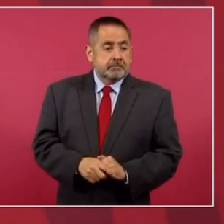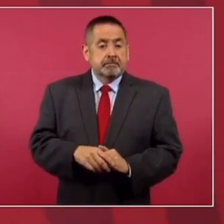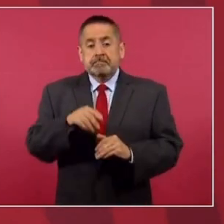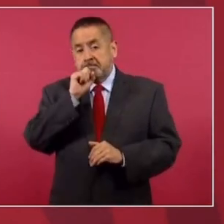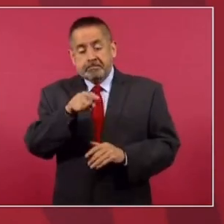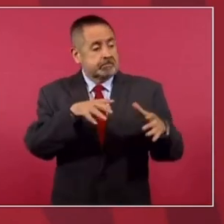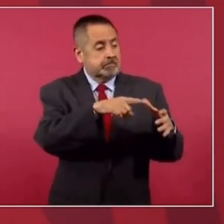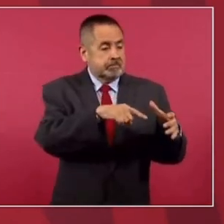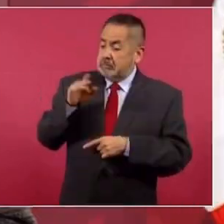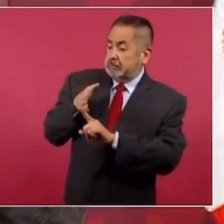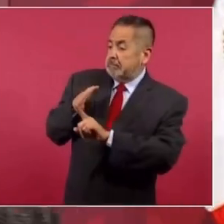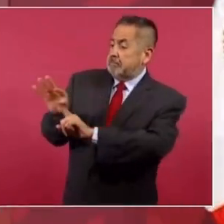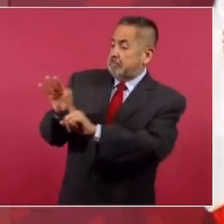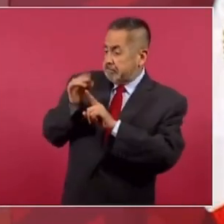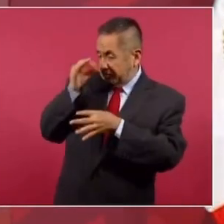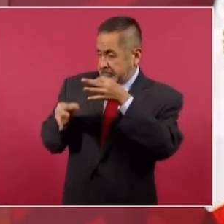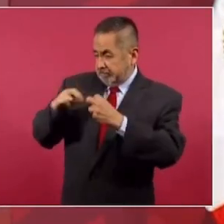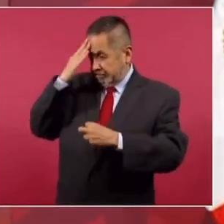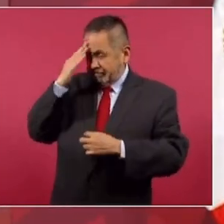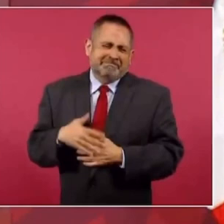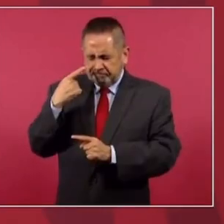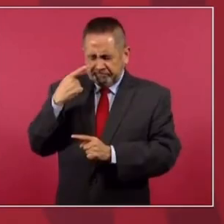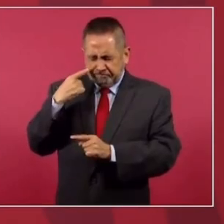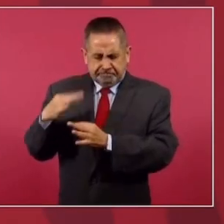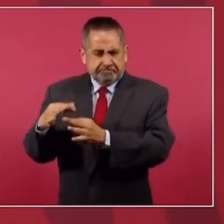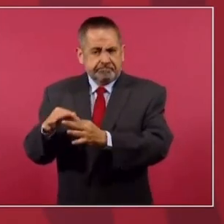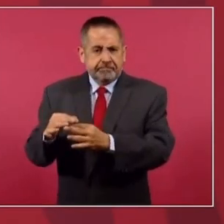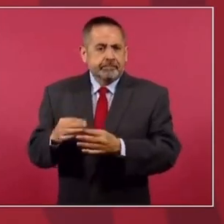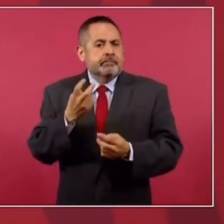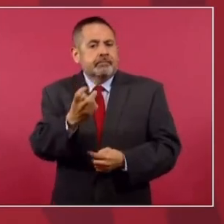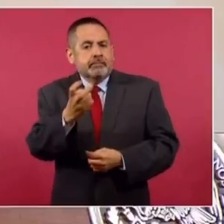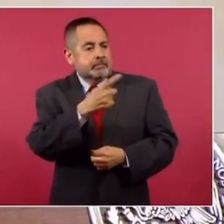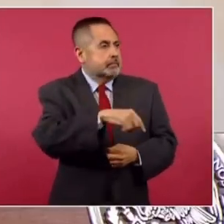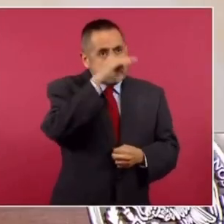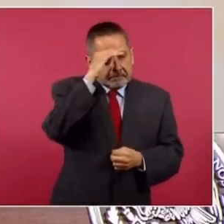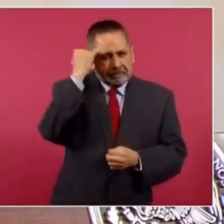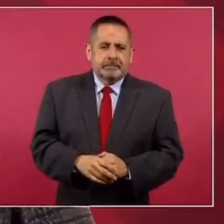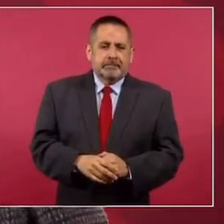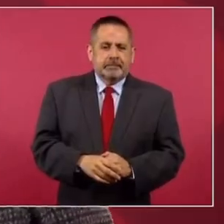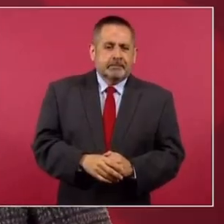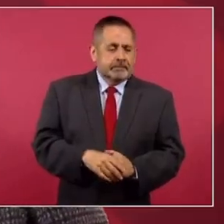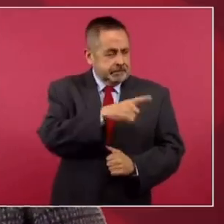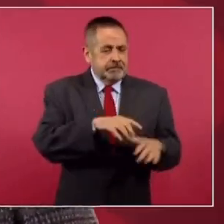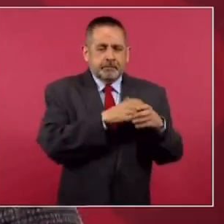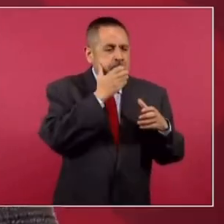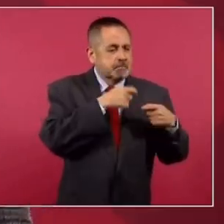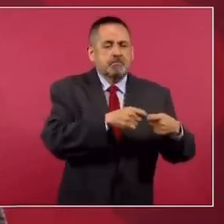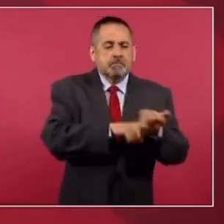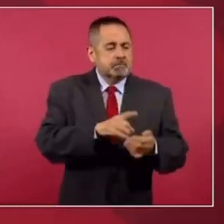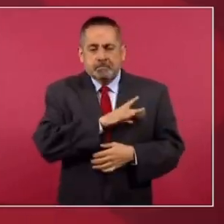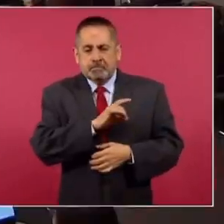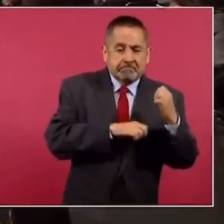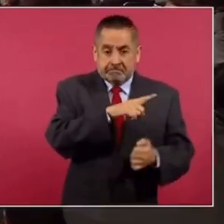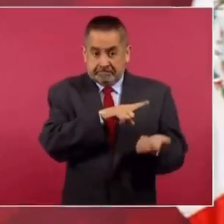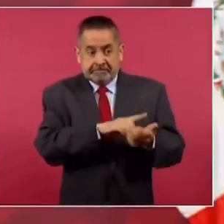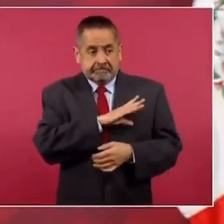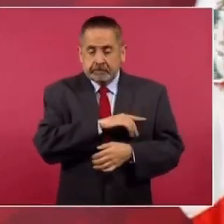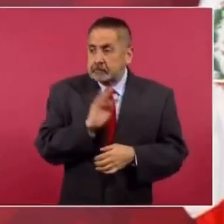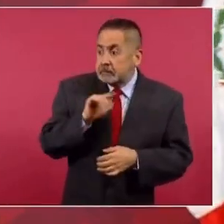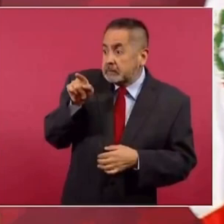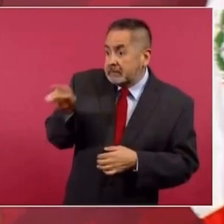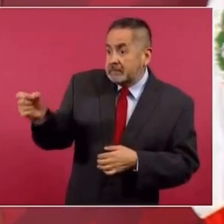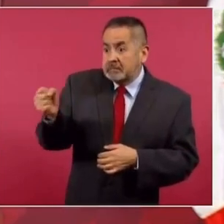sostienen que es la candidata de nosotros, cosa que no es cierta. Entonces, tienen miedo los del conservadurismo y sobre todo los transas de que ella